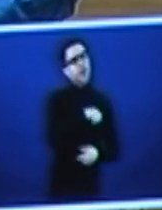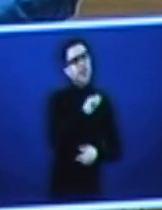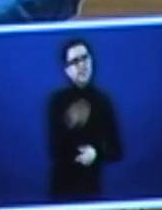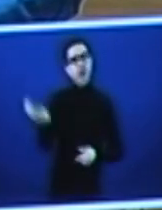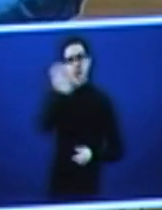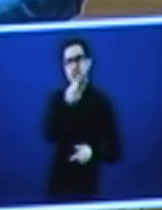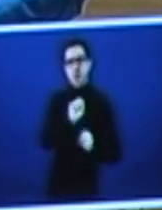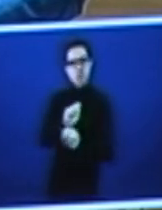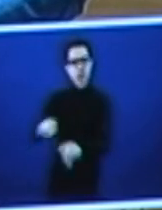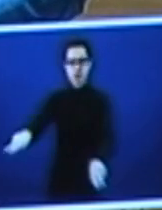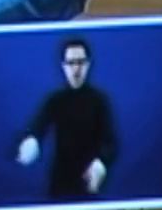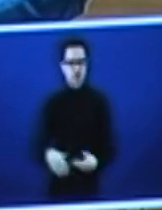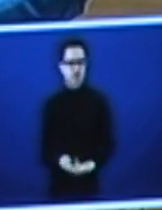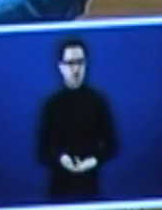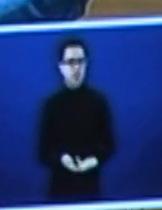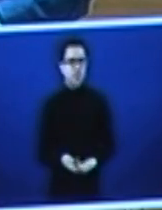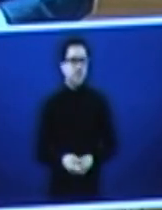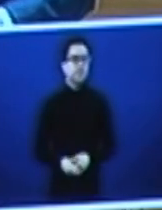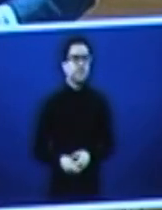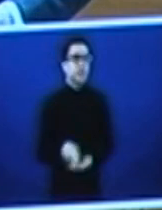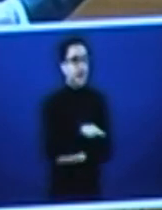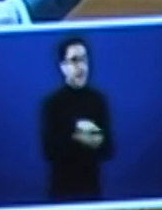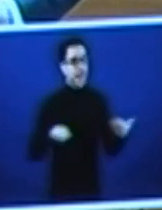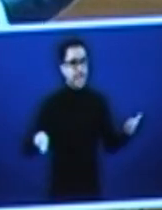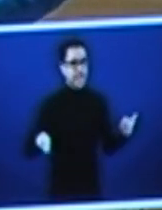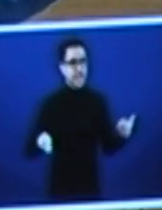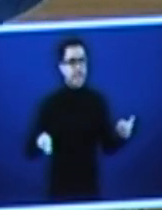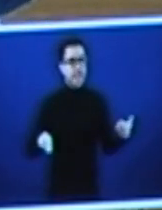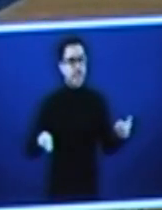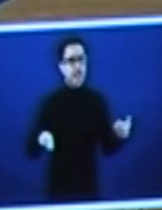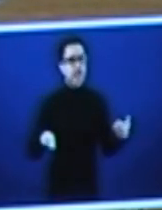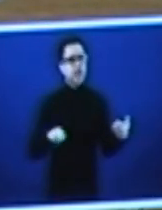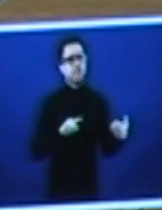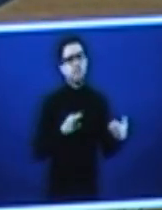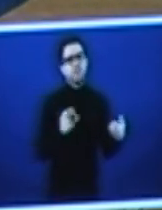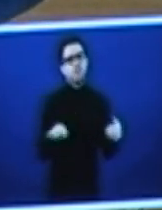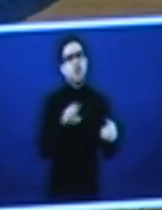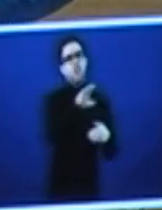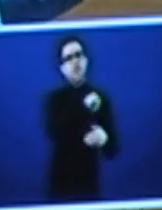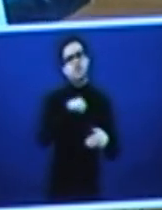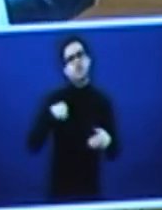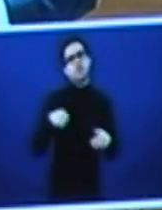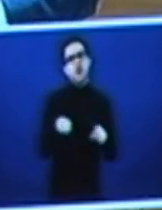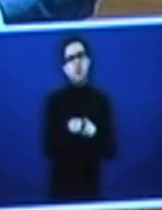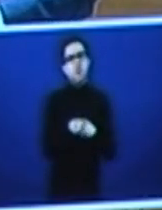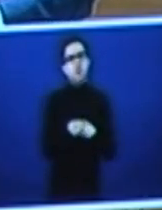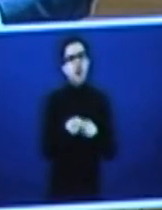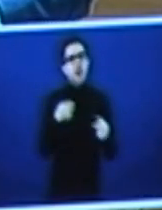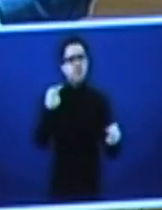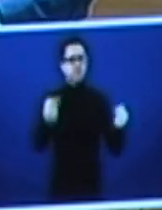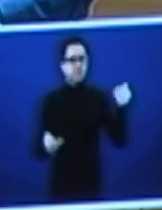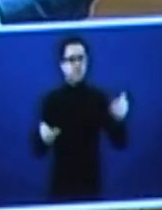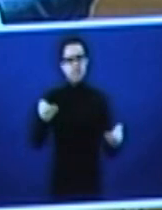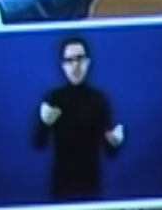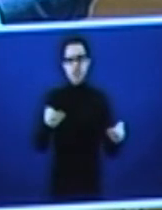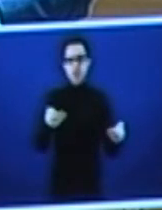pésimos. Señoría, Galicia é unha comunidade que sigue cun diferencial de menos paro